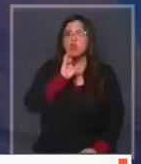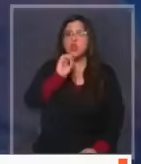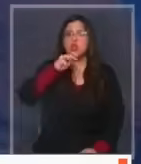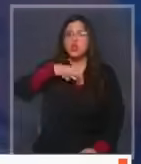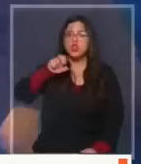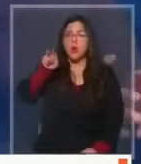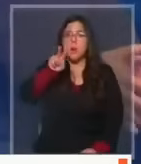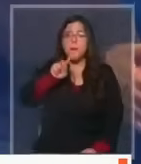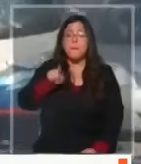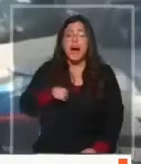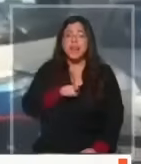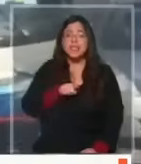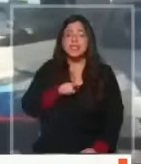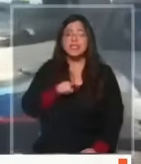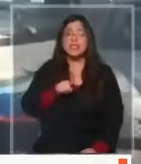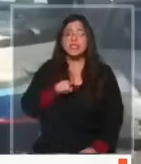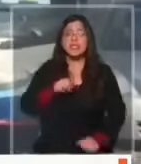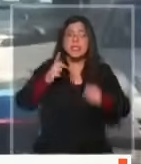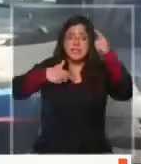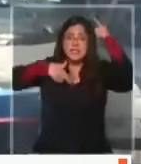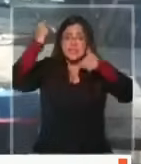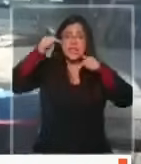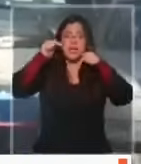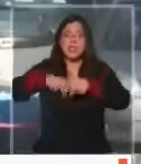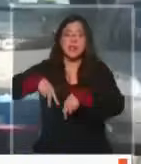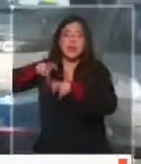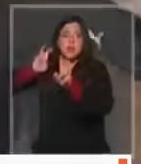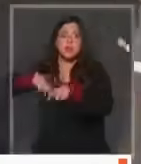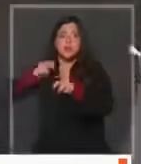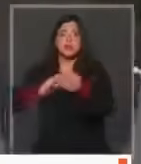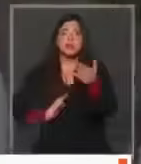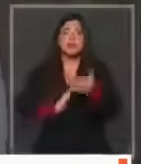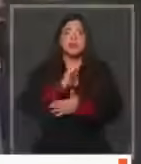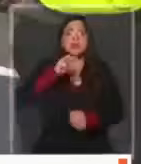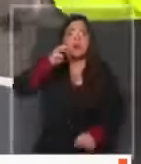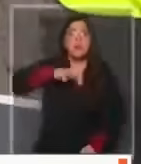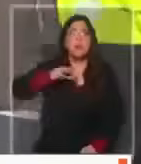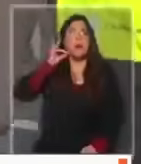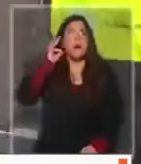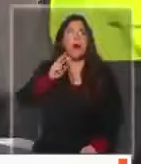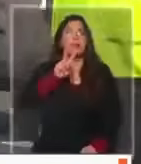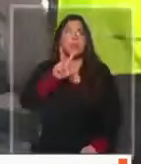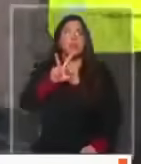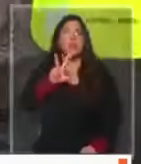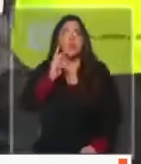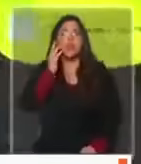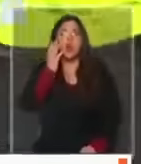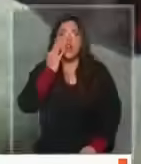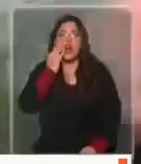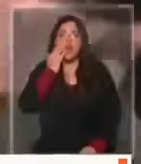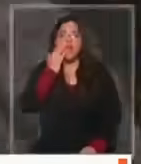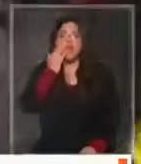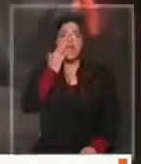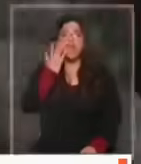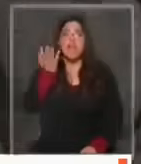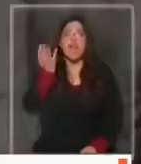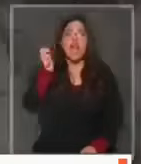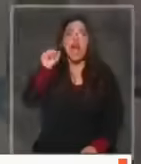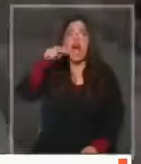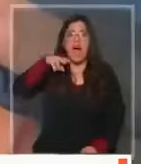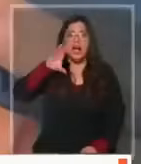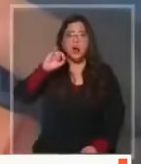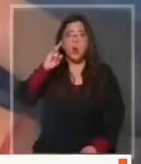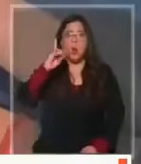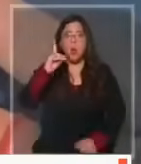Rosenthalka, una de las paradas finales de una larga travesía que comenzó su madre el 28 de abril en Ancud. El destino,